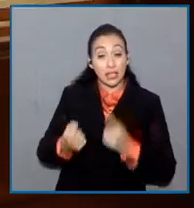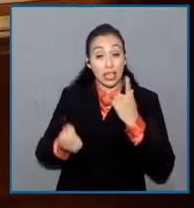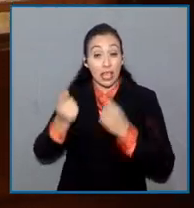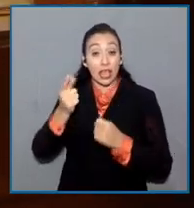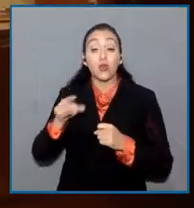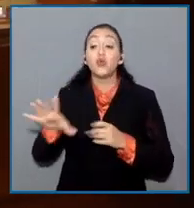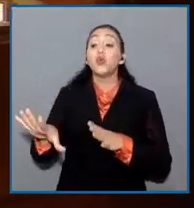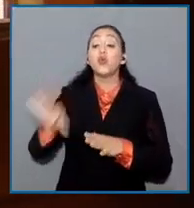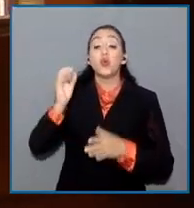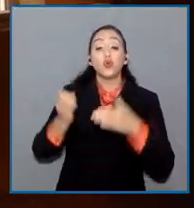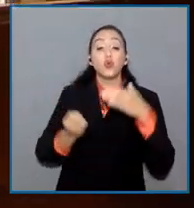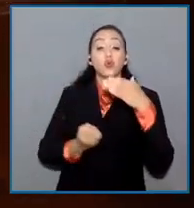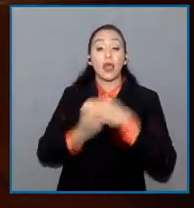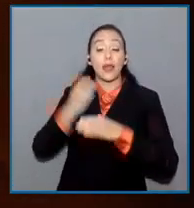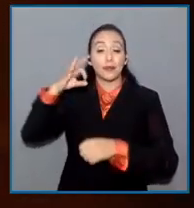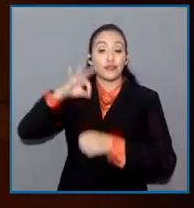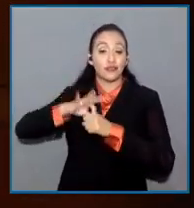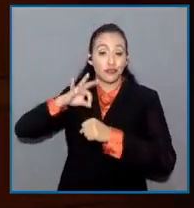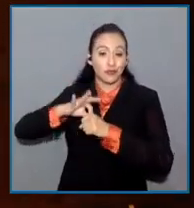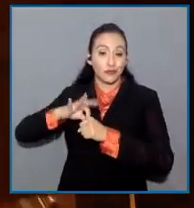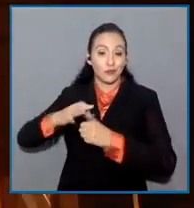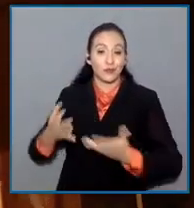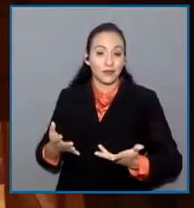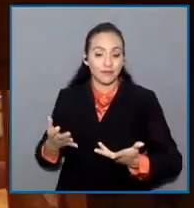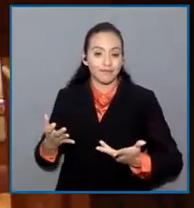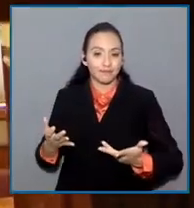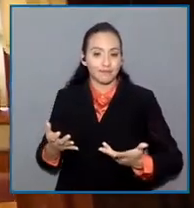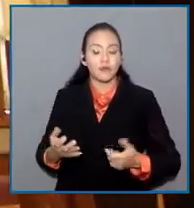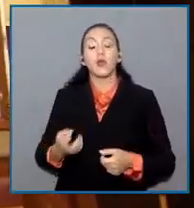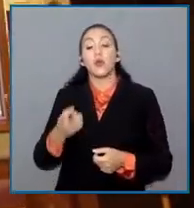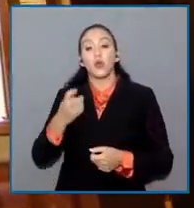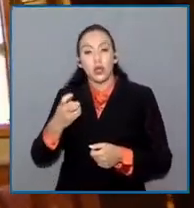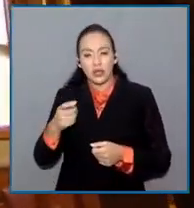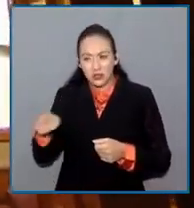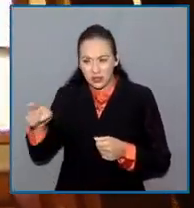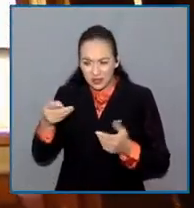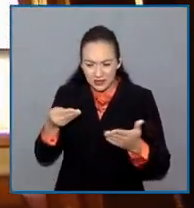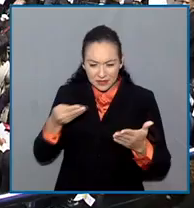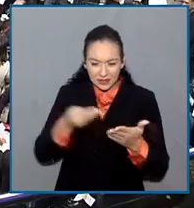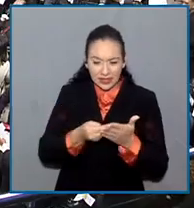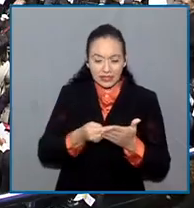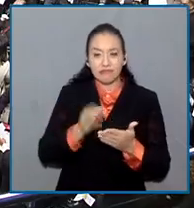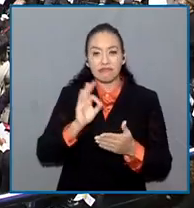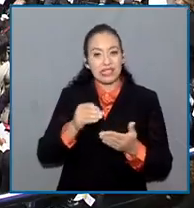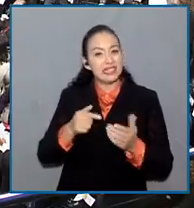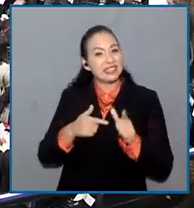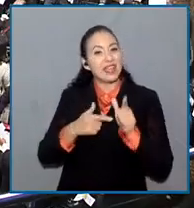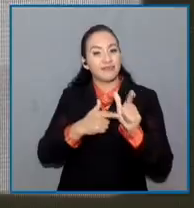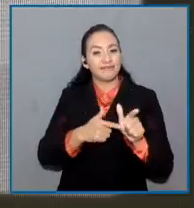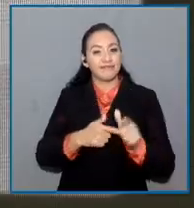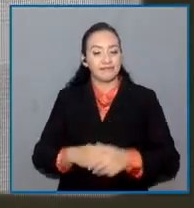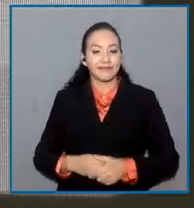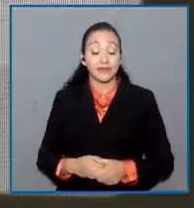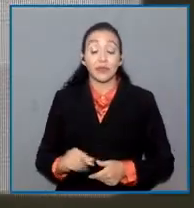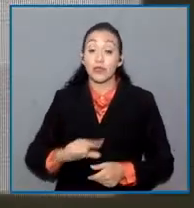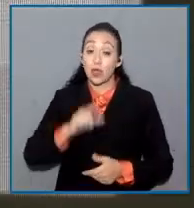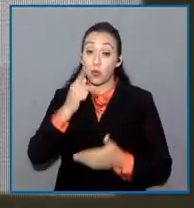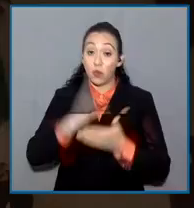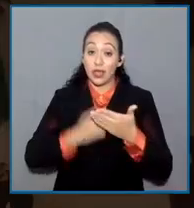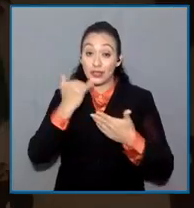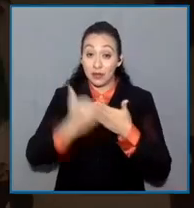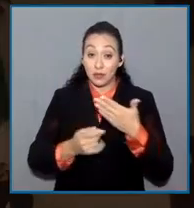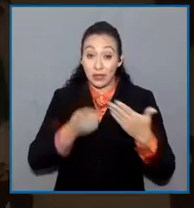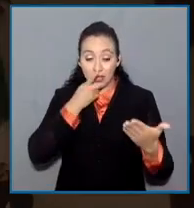voto popular, por lo que esas disposiciones se mantendrían vigentes. El proyecto rechaza que hubiera violaciones